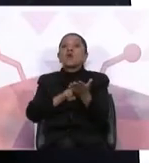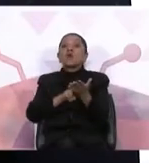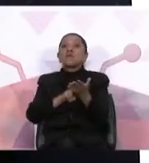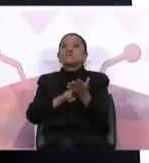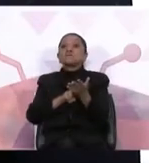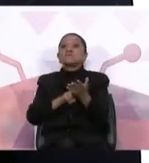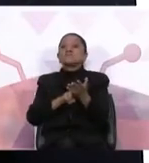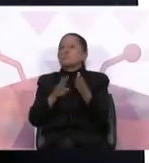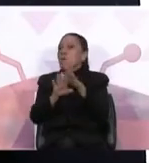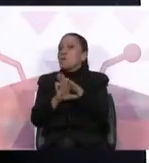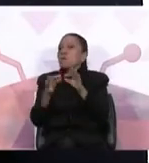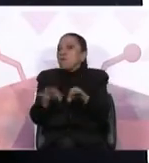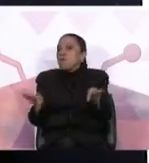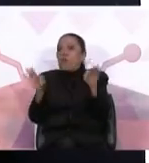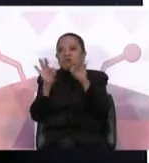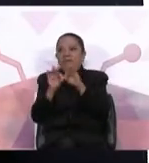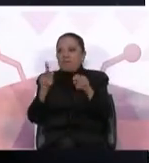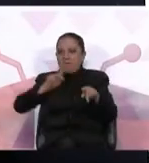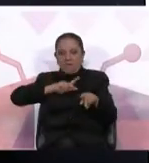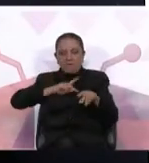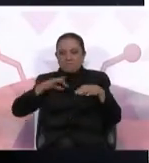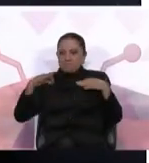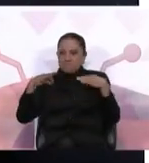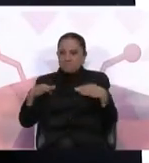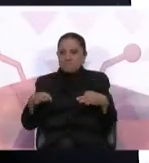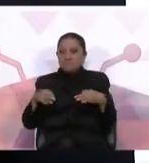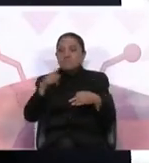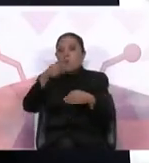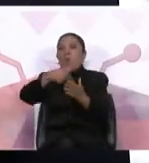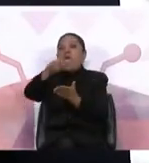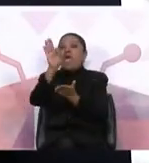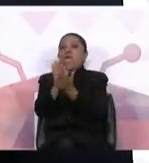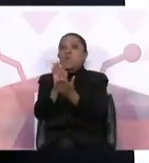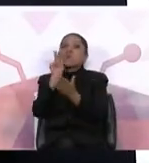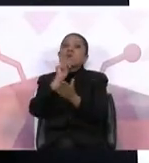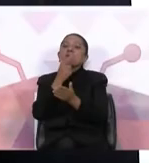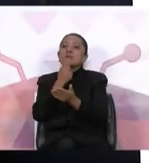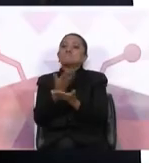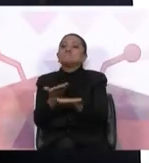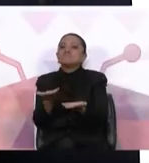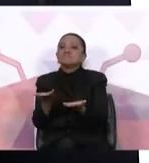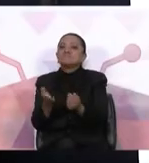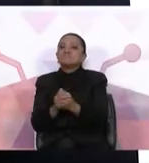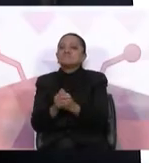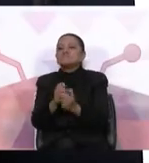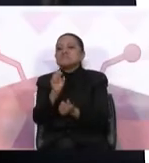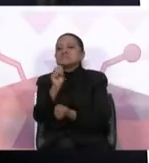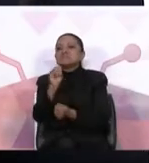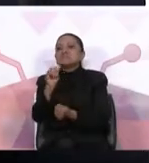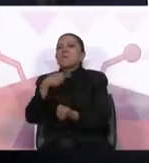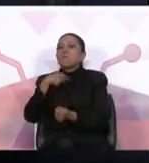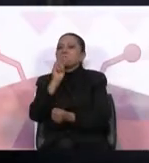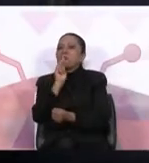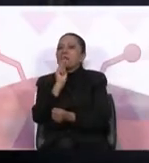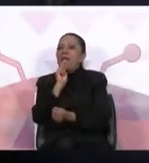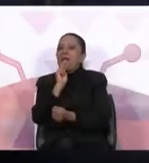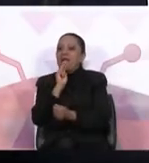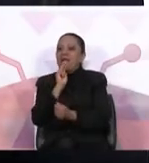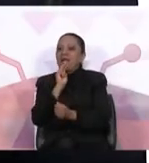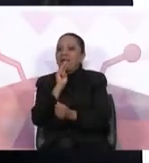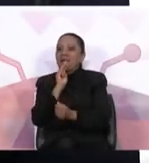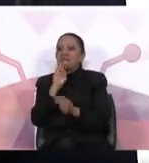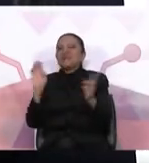personal y social un héroe o alguna heroína si mi madre religión